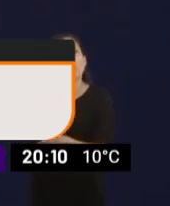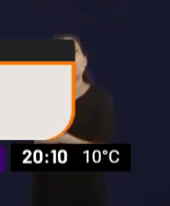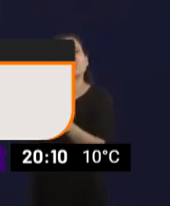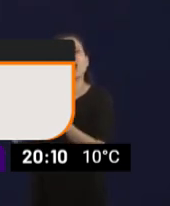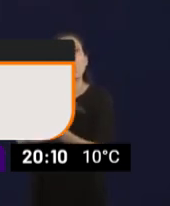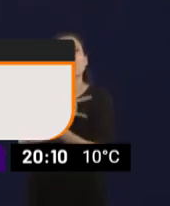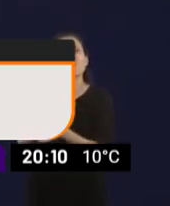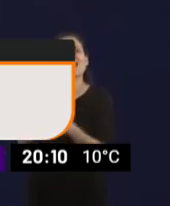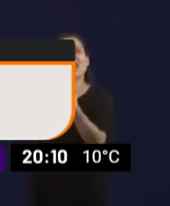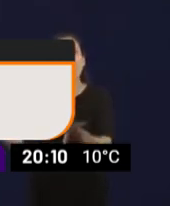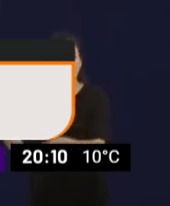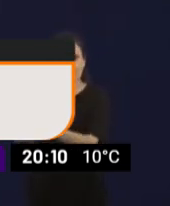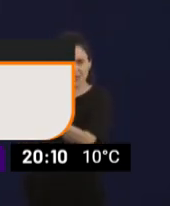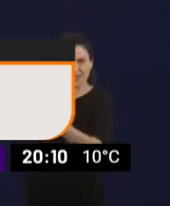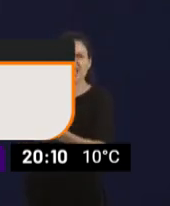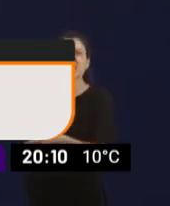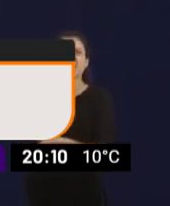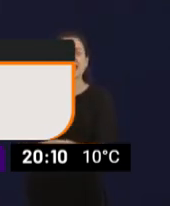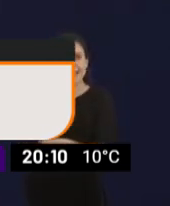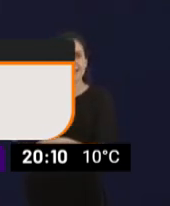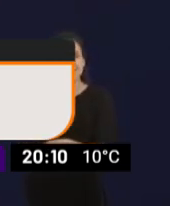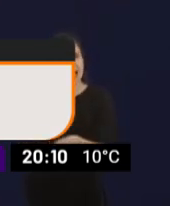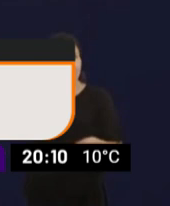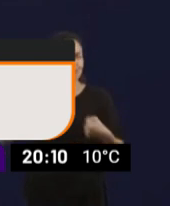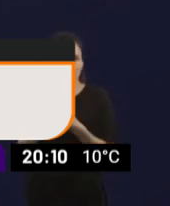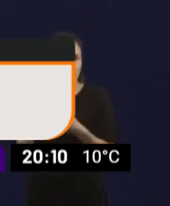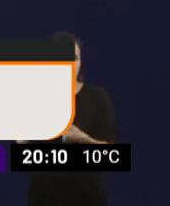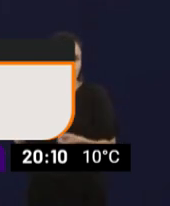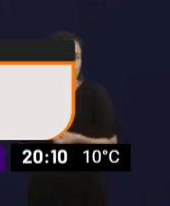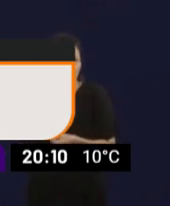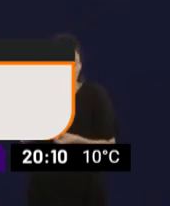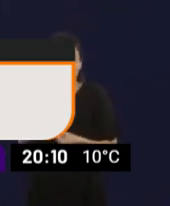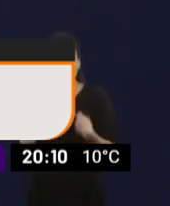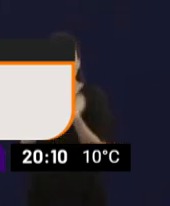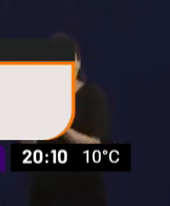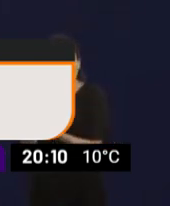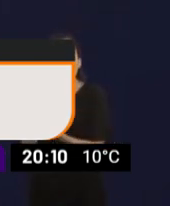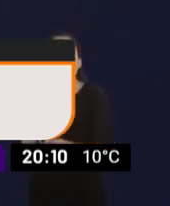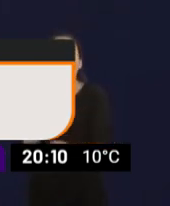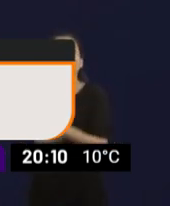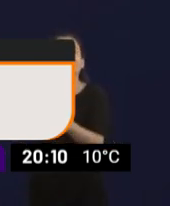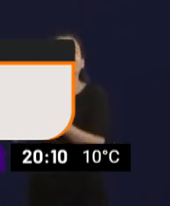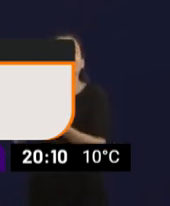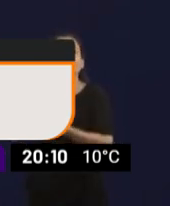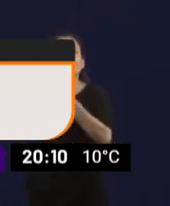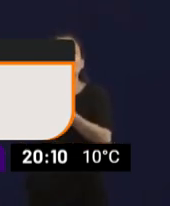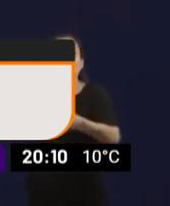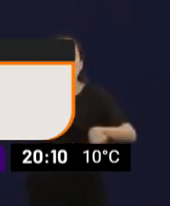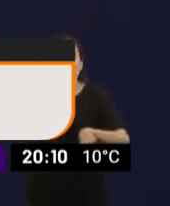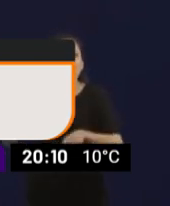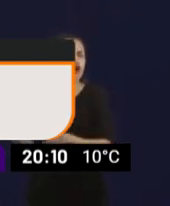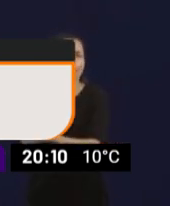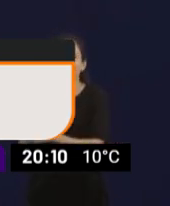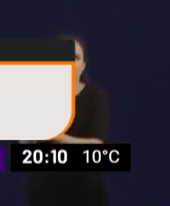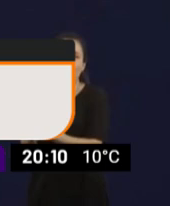el sin que va a permitir dotar a las universidades de los recursos en términos de gasto de